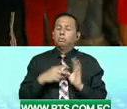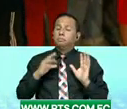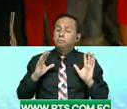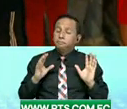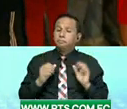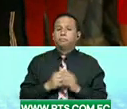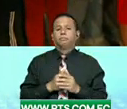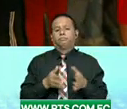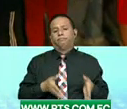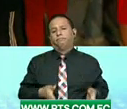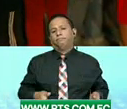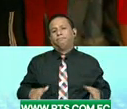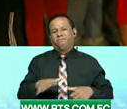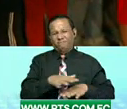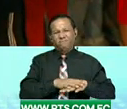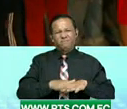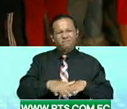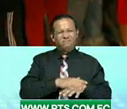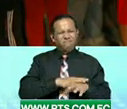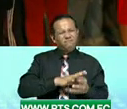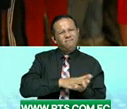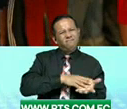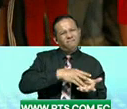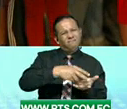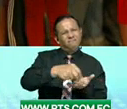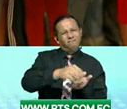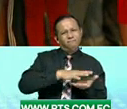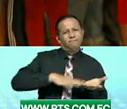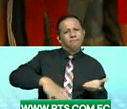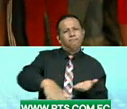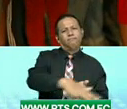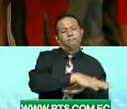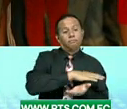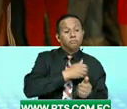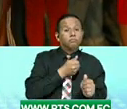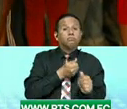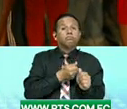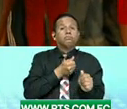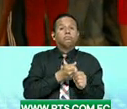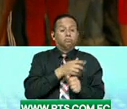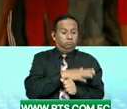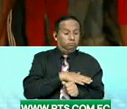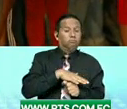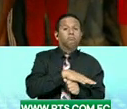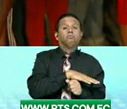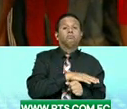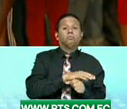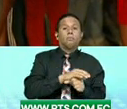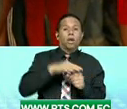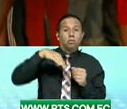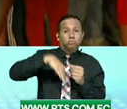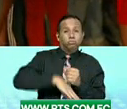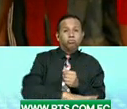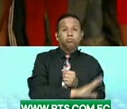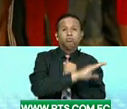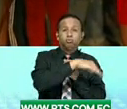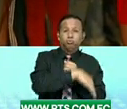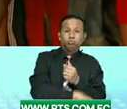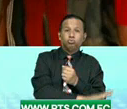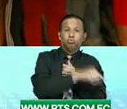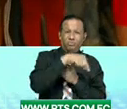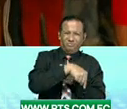es la calle de tierra que se encuentra junto al canal de la muerte, el trasvase, donde se ha